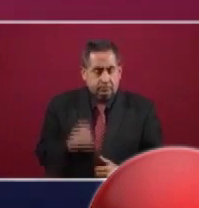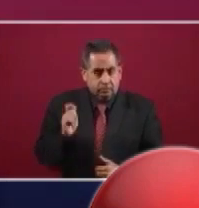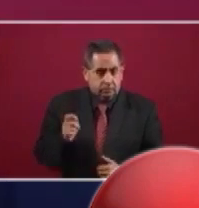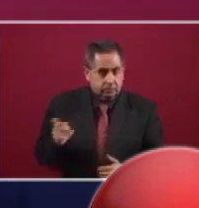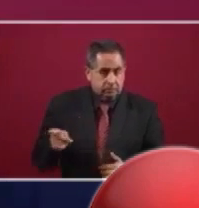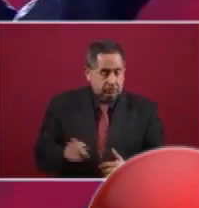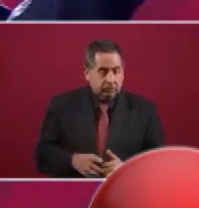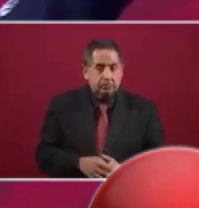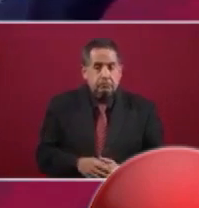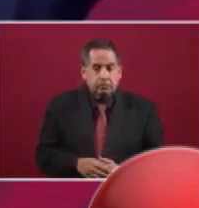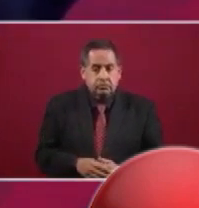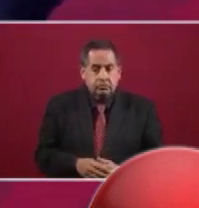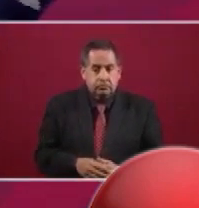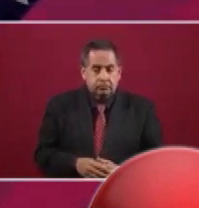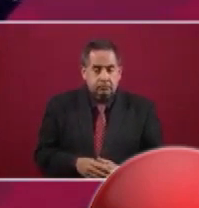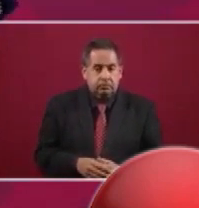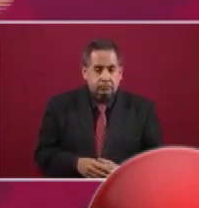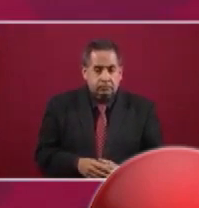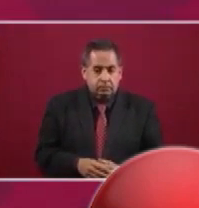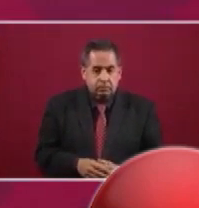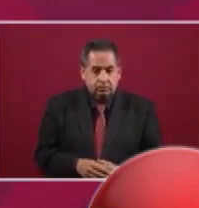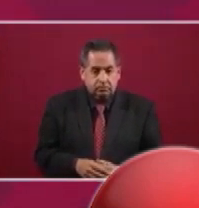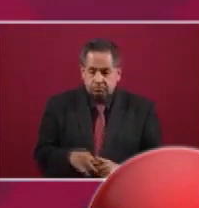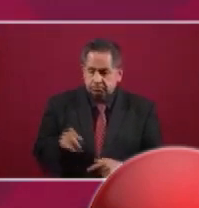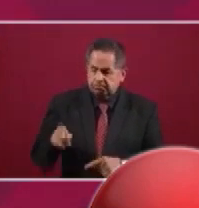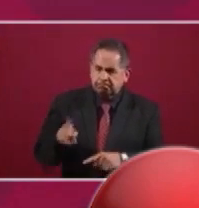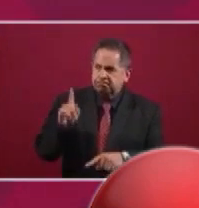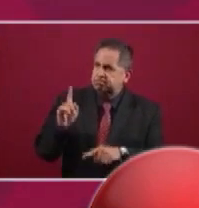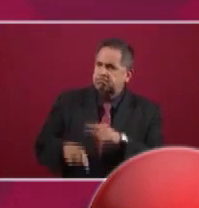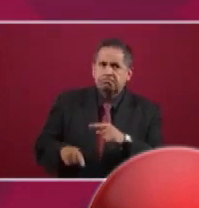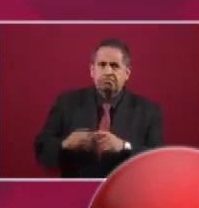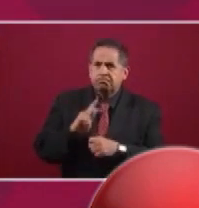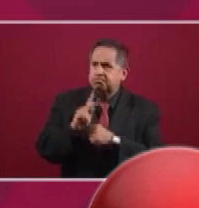que lo desterraron,